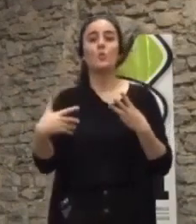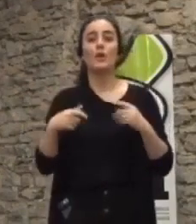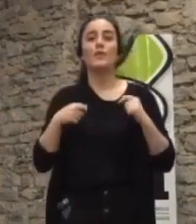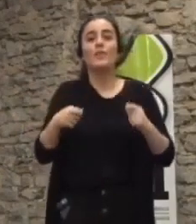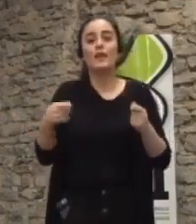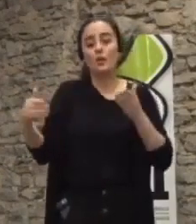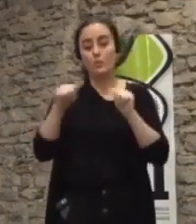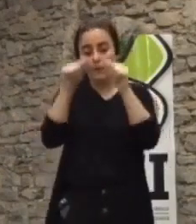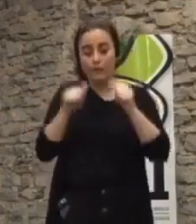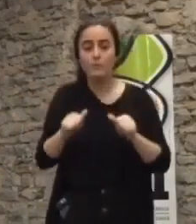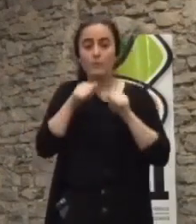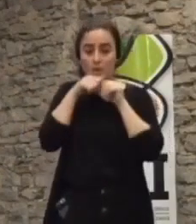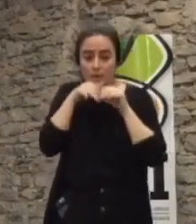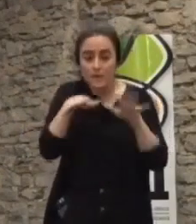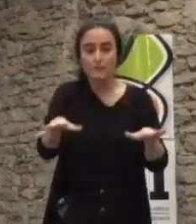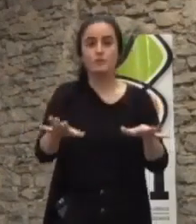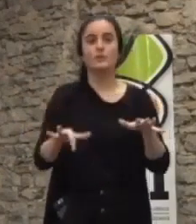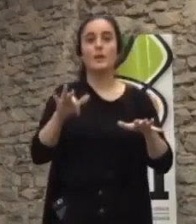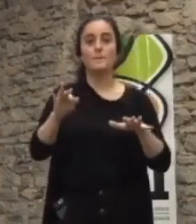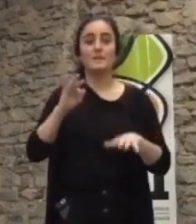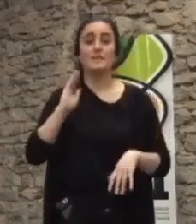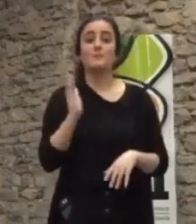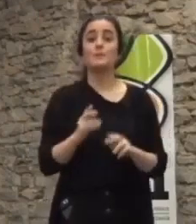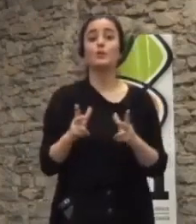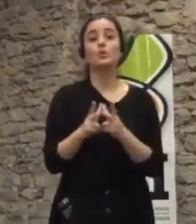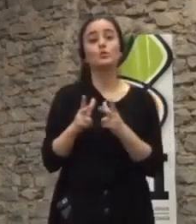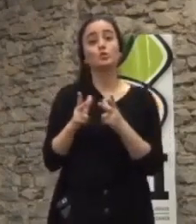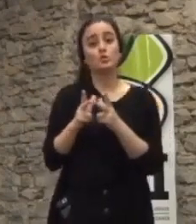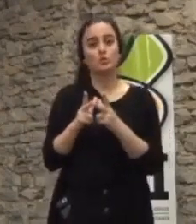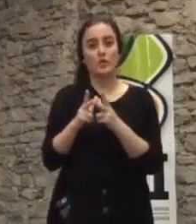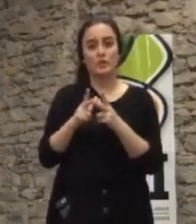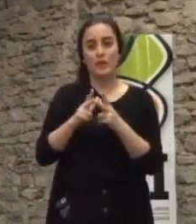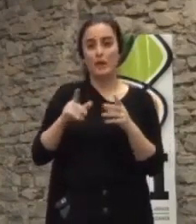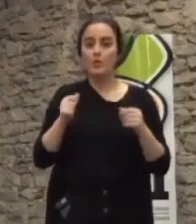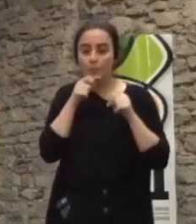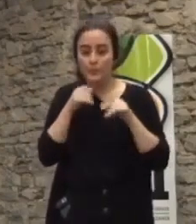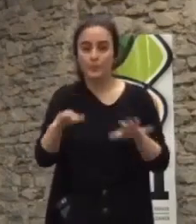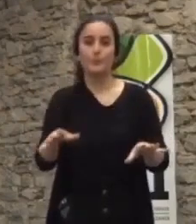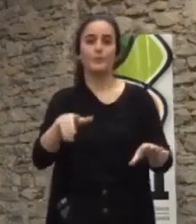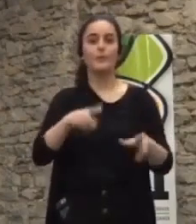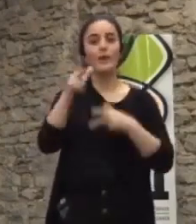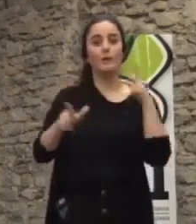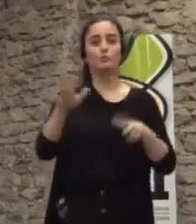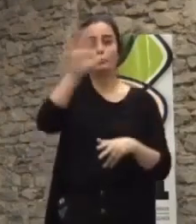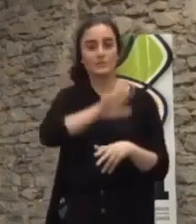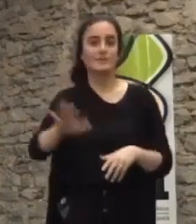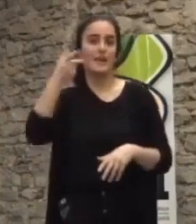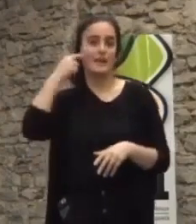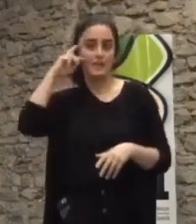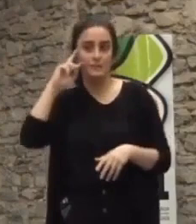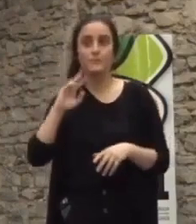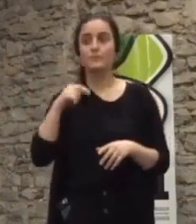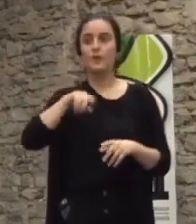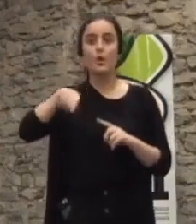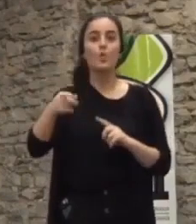difusión y la multiplicación del impacto social de las experiencias antirrumores generadas en Euskadi. Bueno, luego os